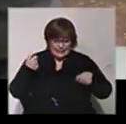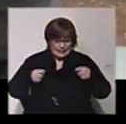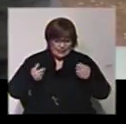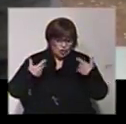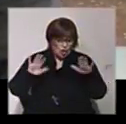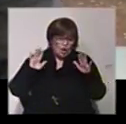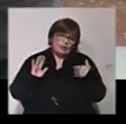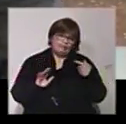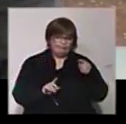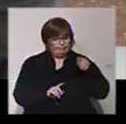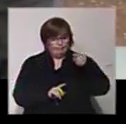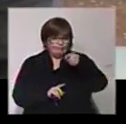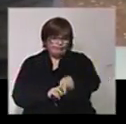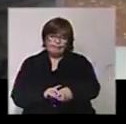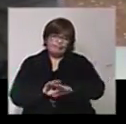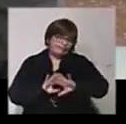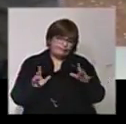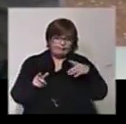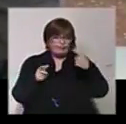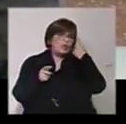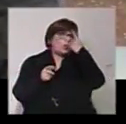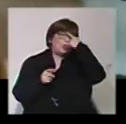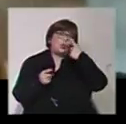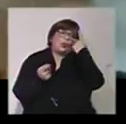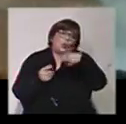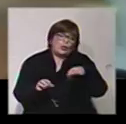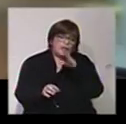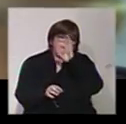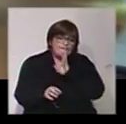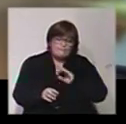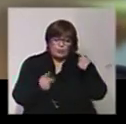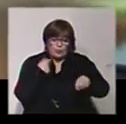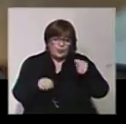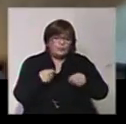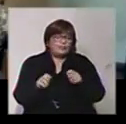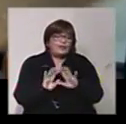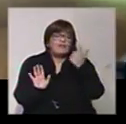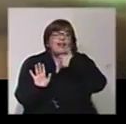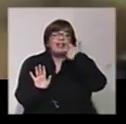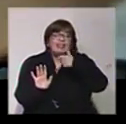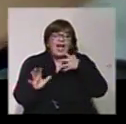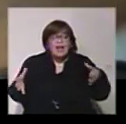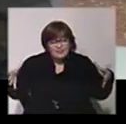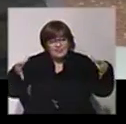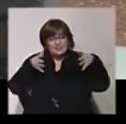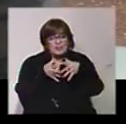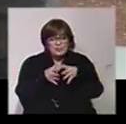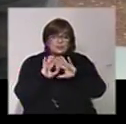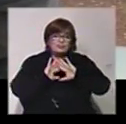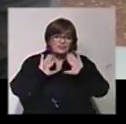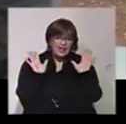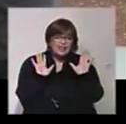como... No, o sea, no me queda otra, no, falta ese instrumento para armar. Claro, ese